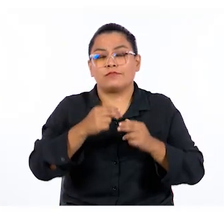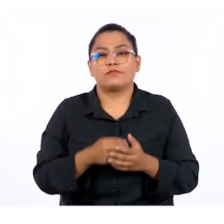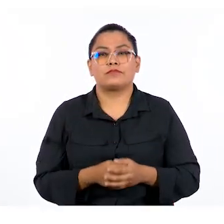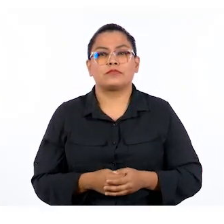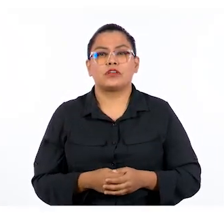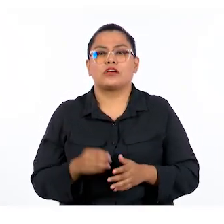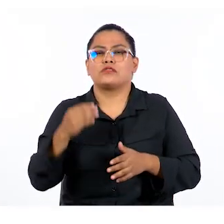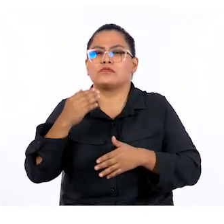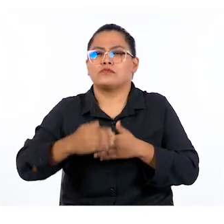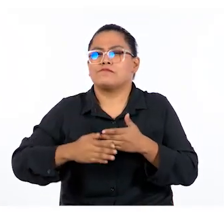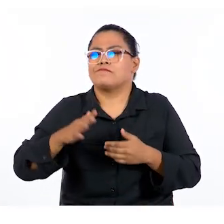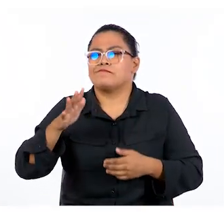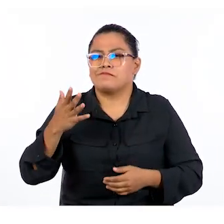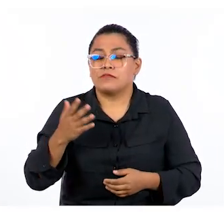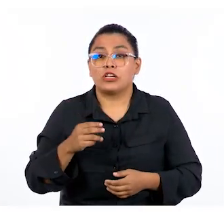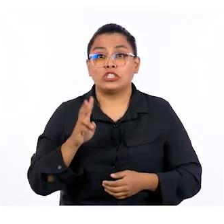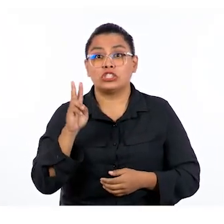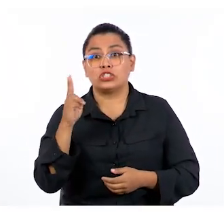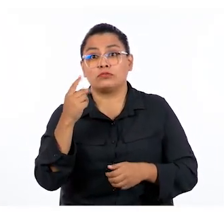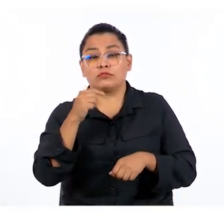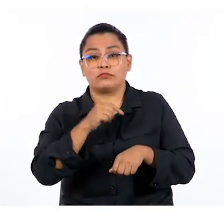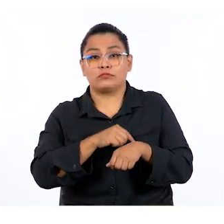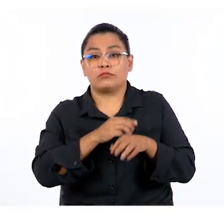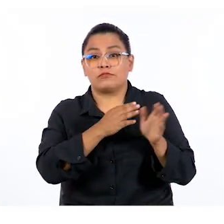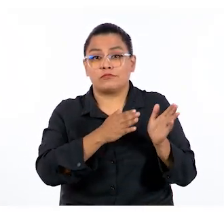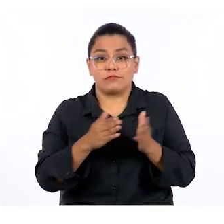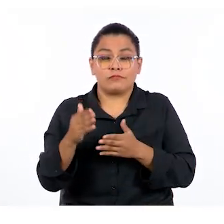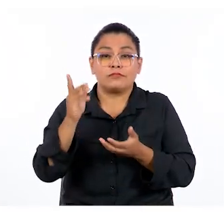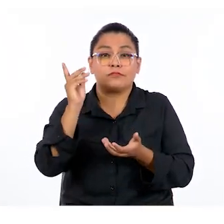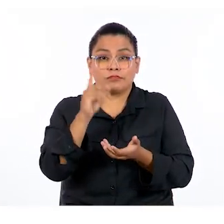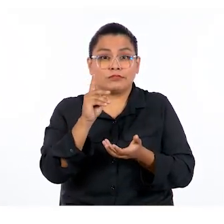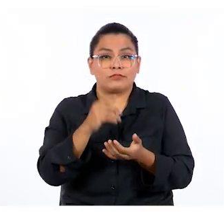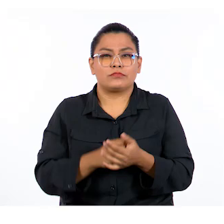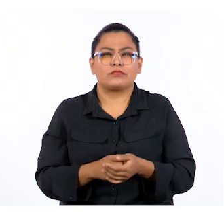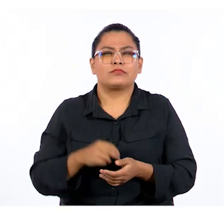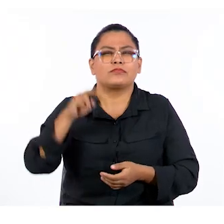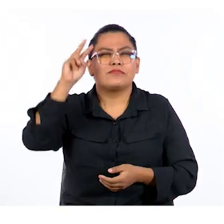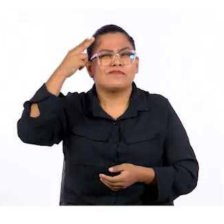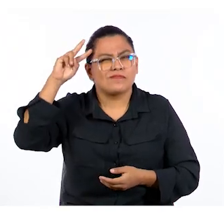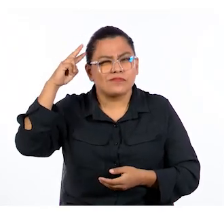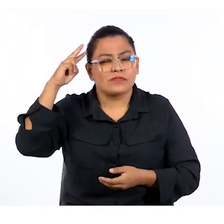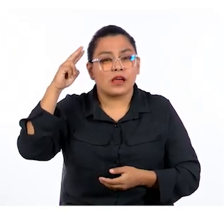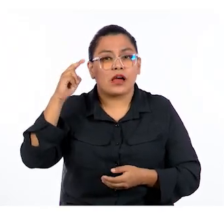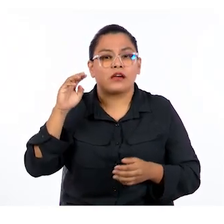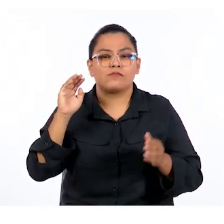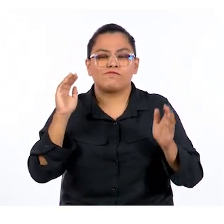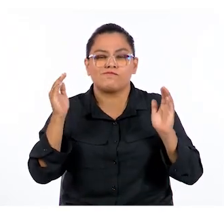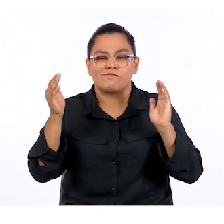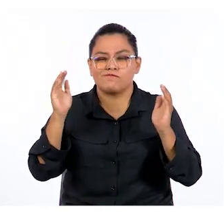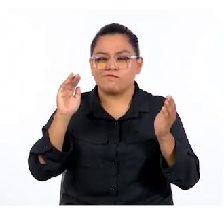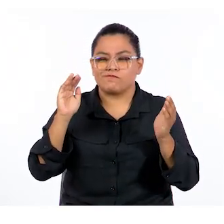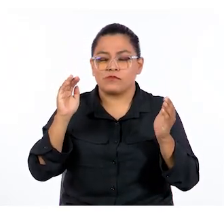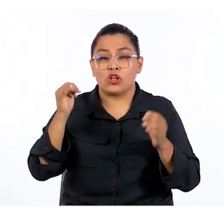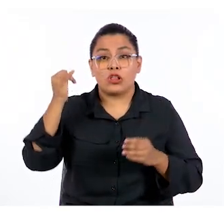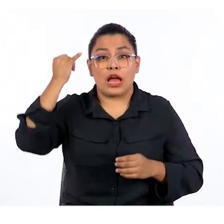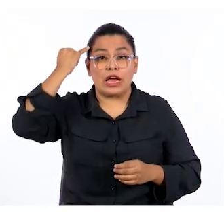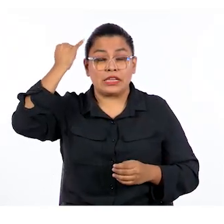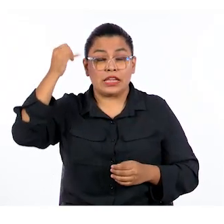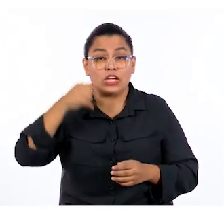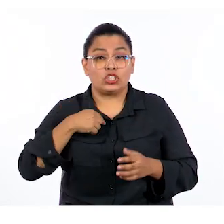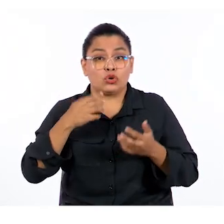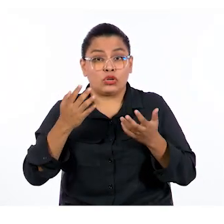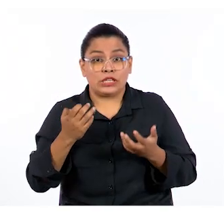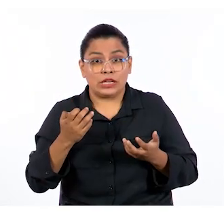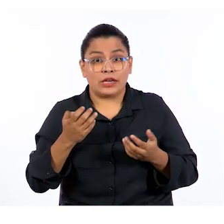Esta etapa es el segundo momento de la secuencia didáctica y consiste en comparar las expectativas con lo que se